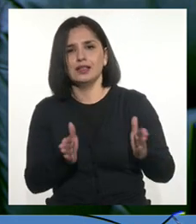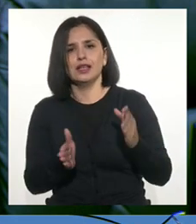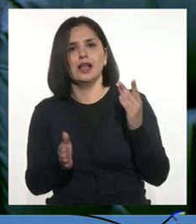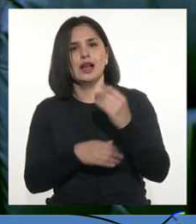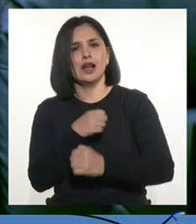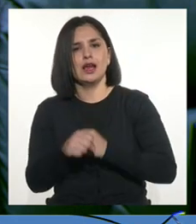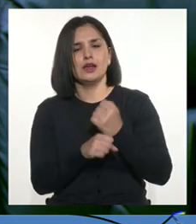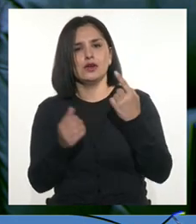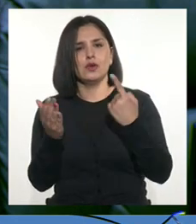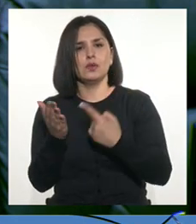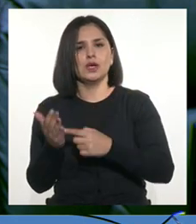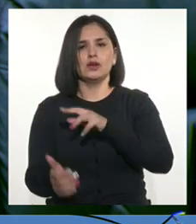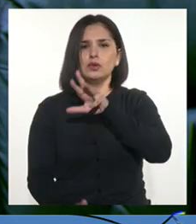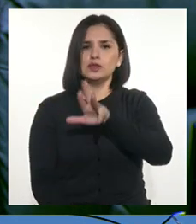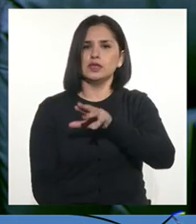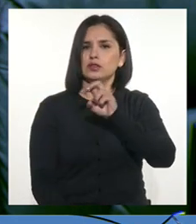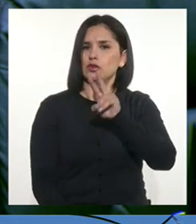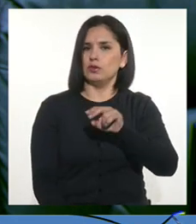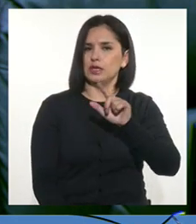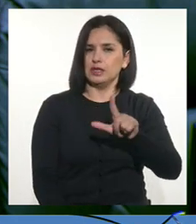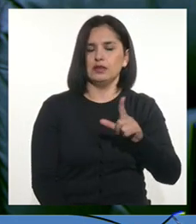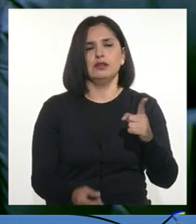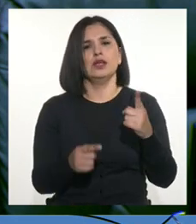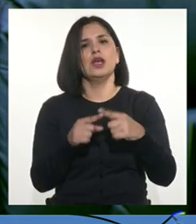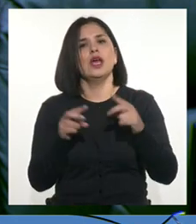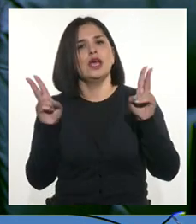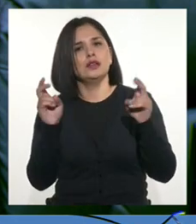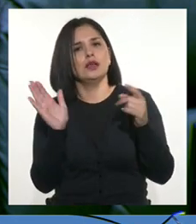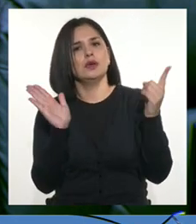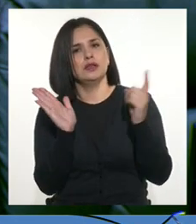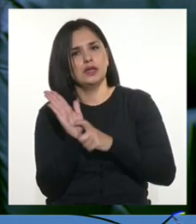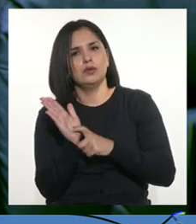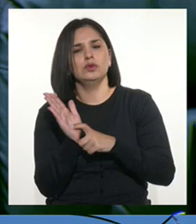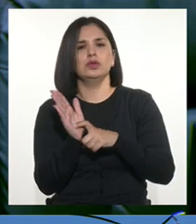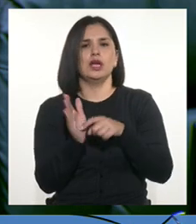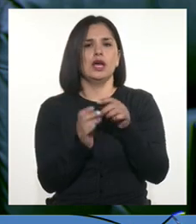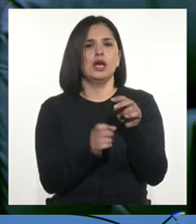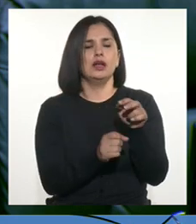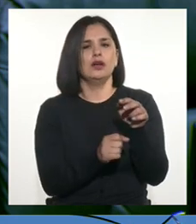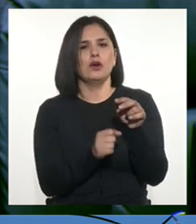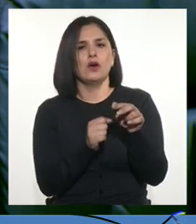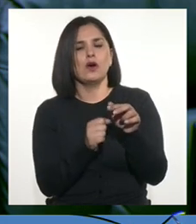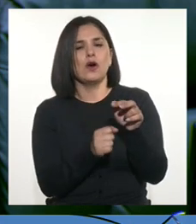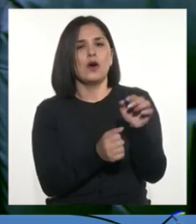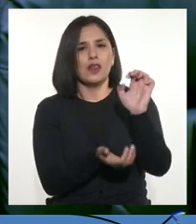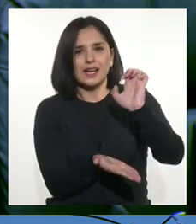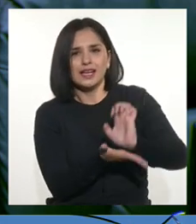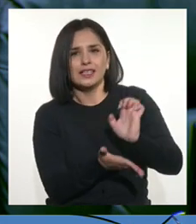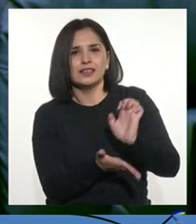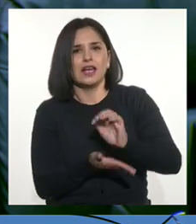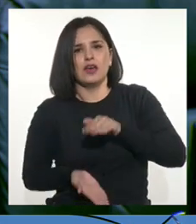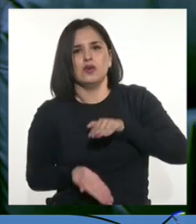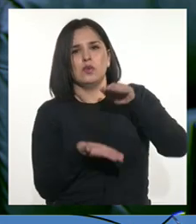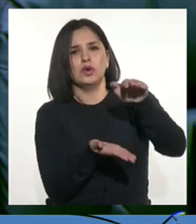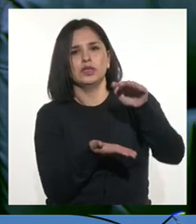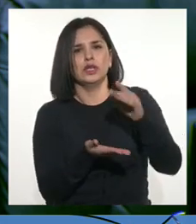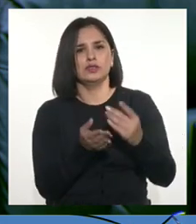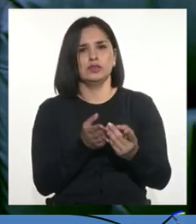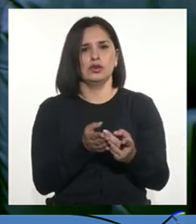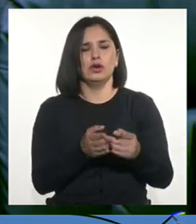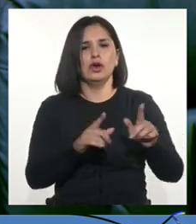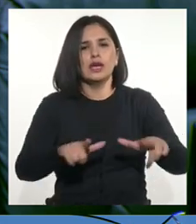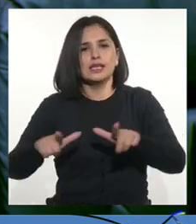miscelánea que abarca materias tributarias fiscales de personal de prescripción de importación de bienes plantas de servicios públicos